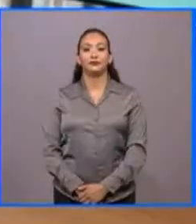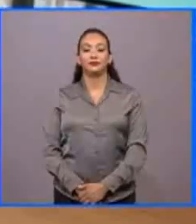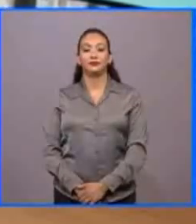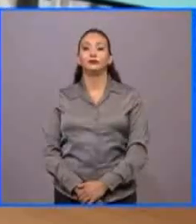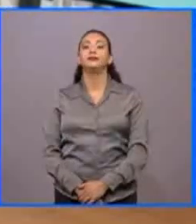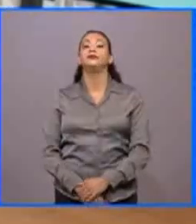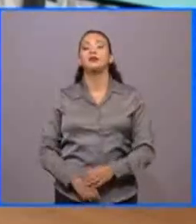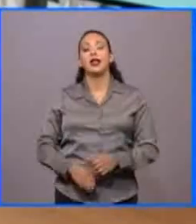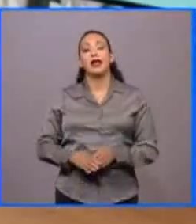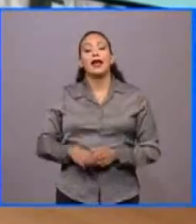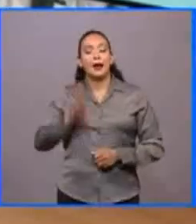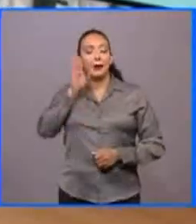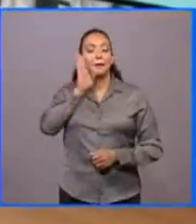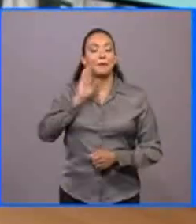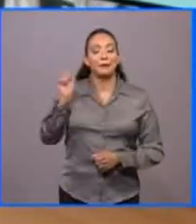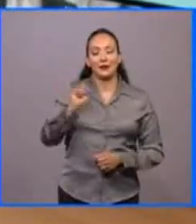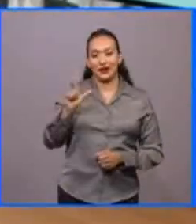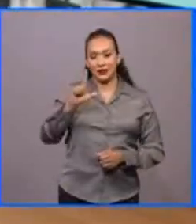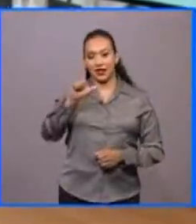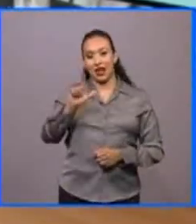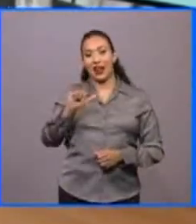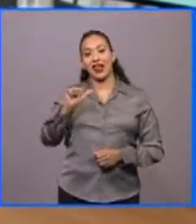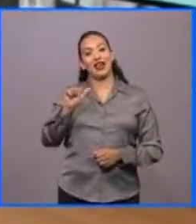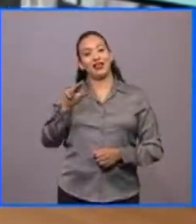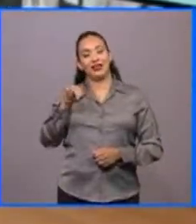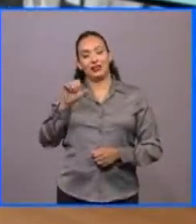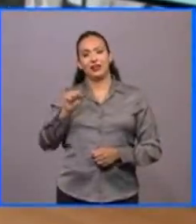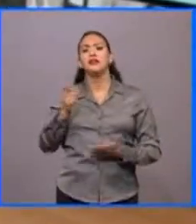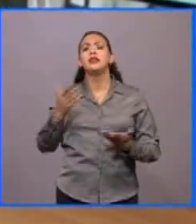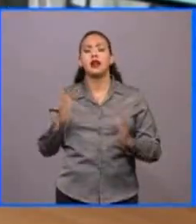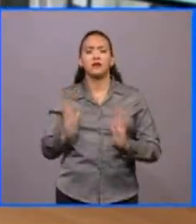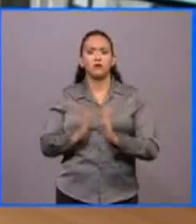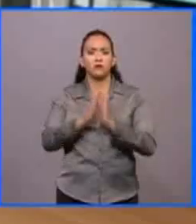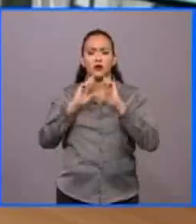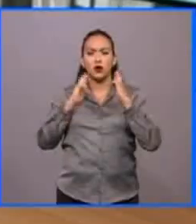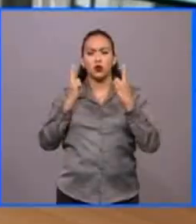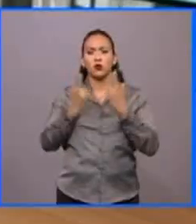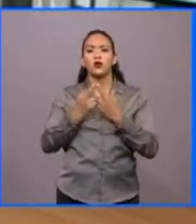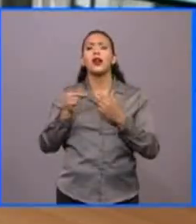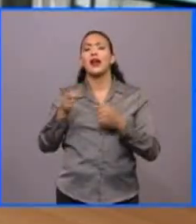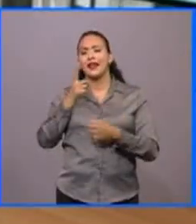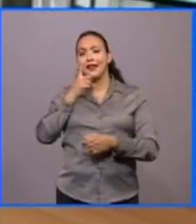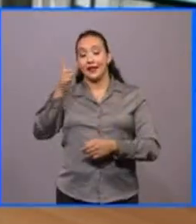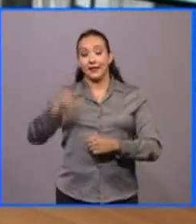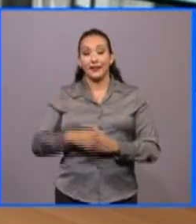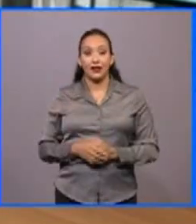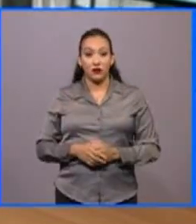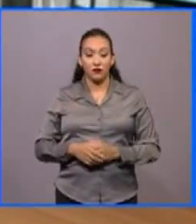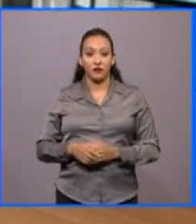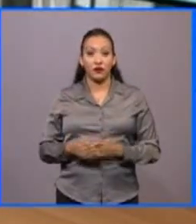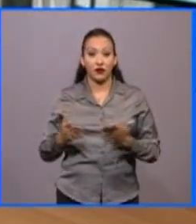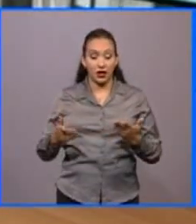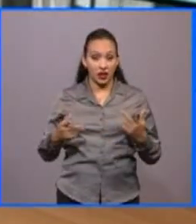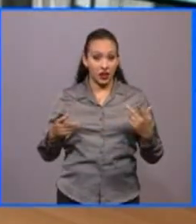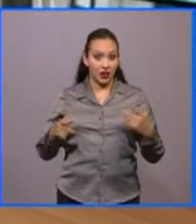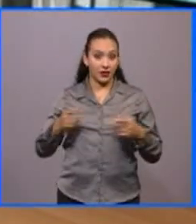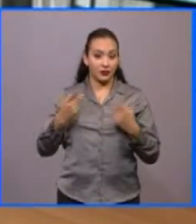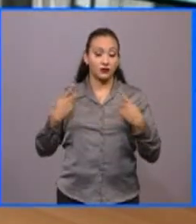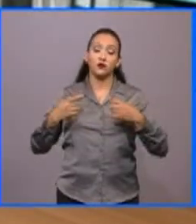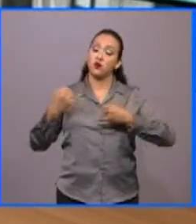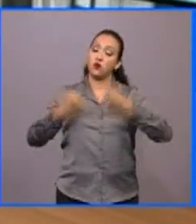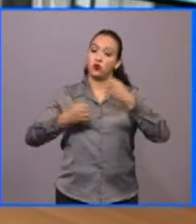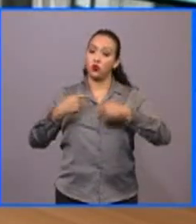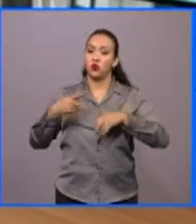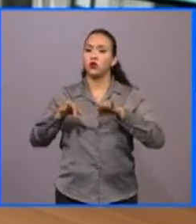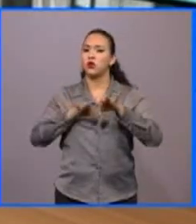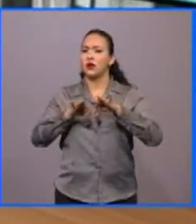Y el ministro Javier Lainez Potisek participó en un encuentro regional en el que afirmó que el cumplimiento del deber de las y los